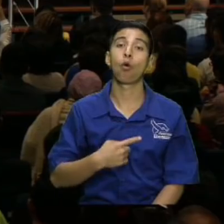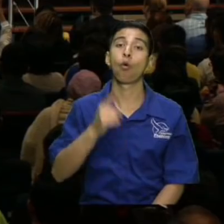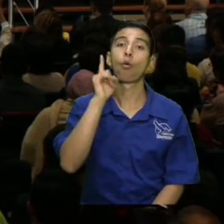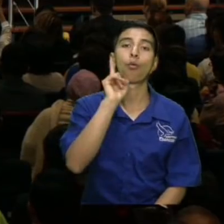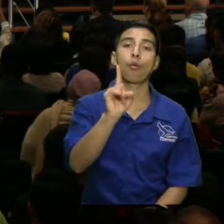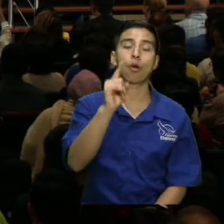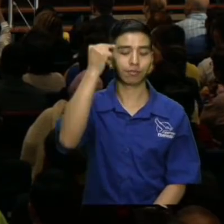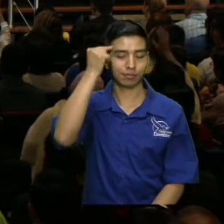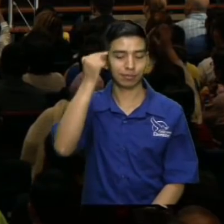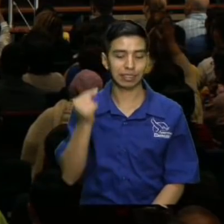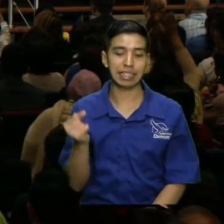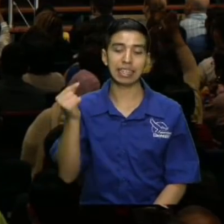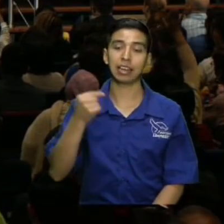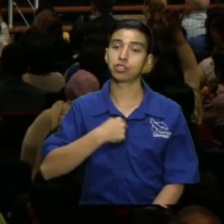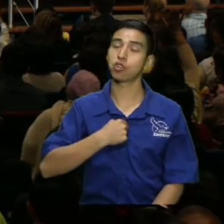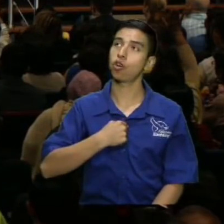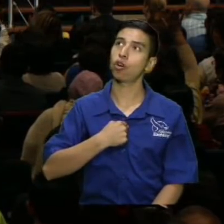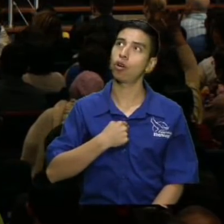un día me lo encontré a él